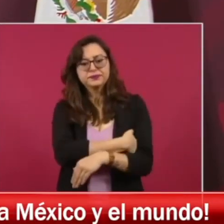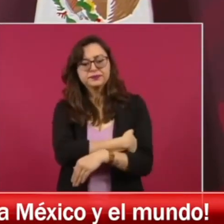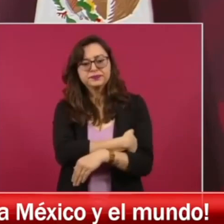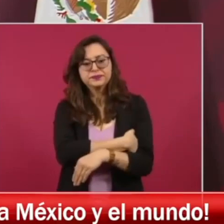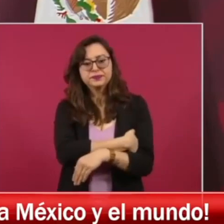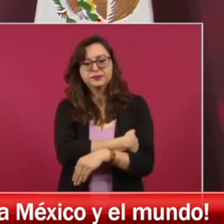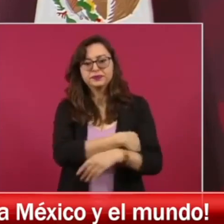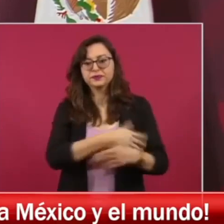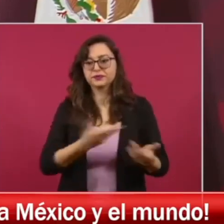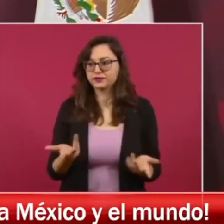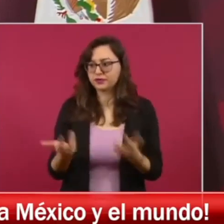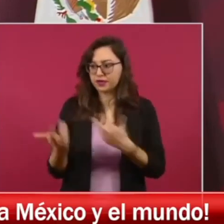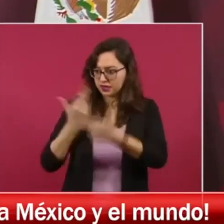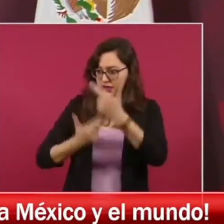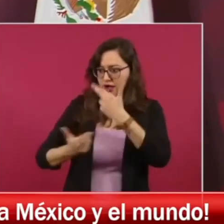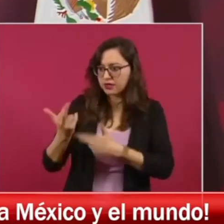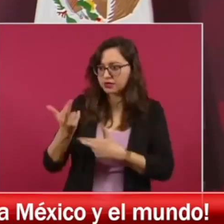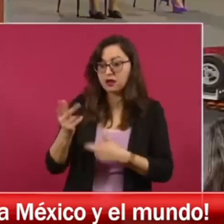no se devuelve